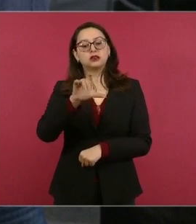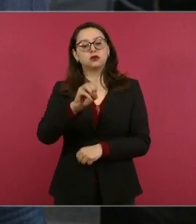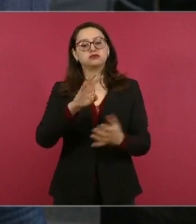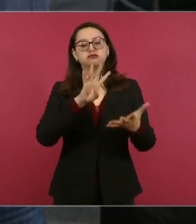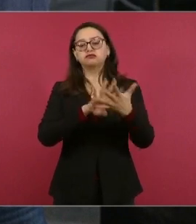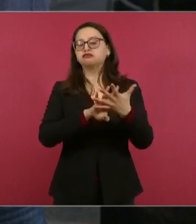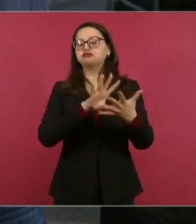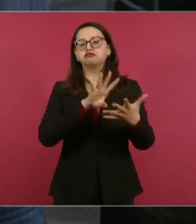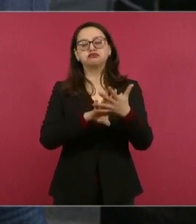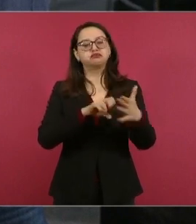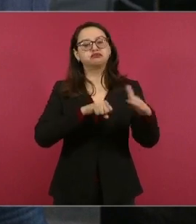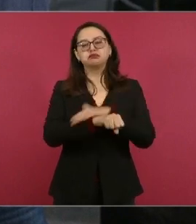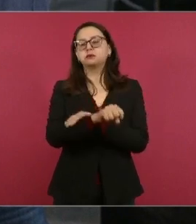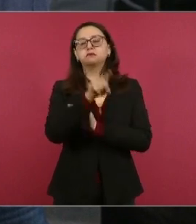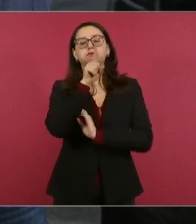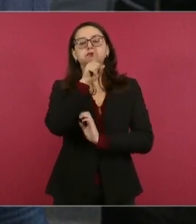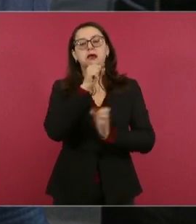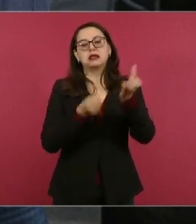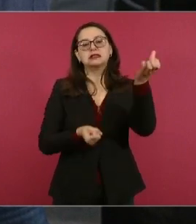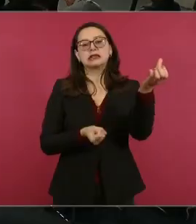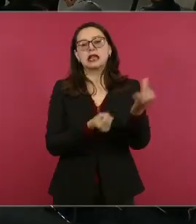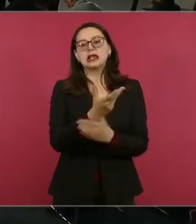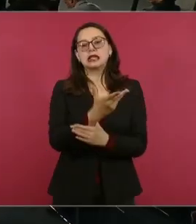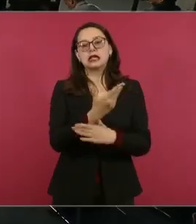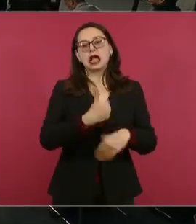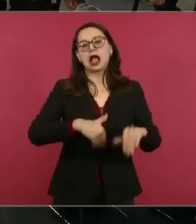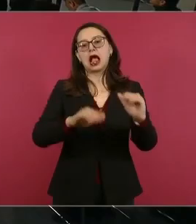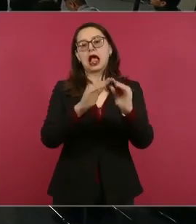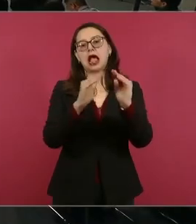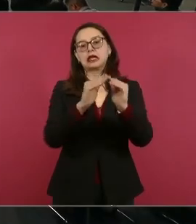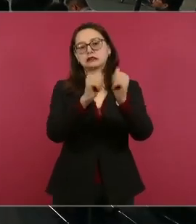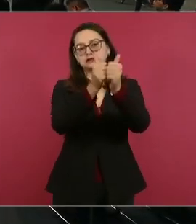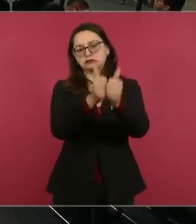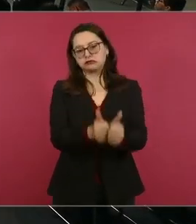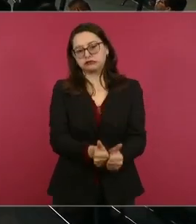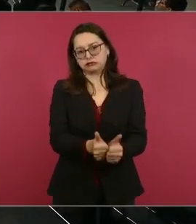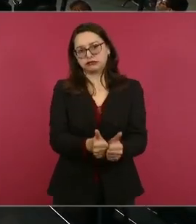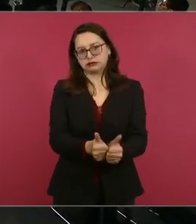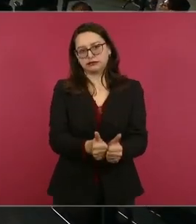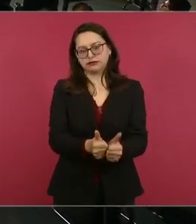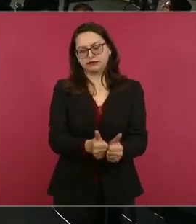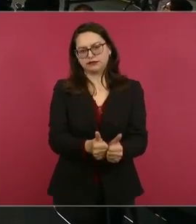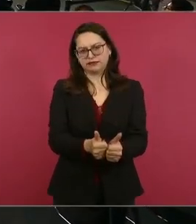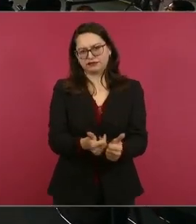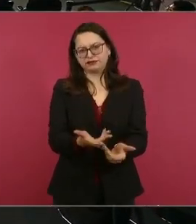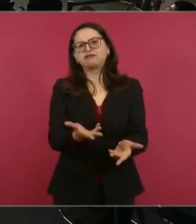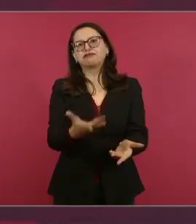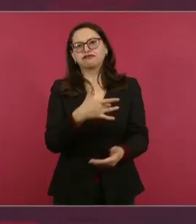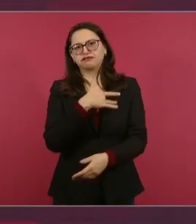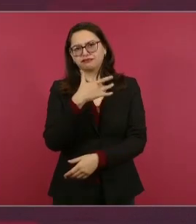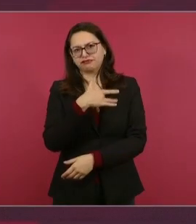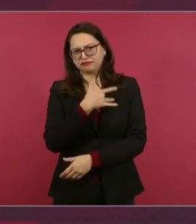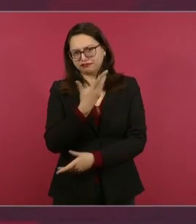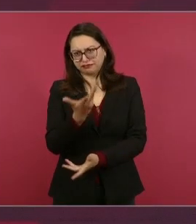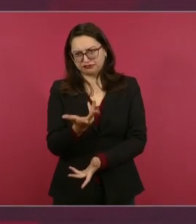esta cambio de esta medida. Sí, fue muy raro, porque